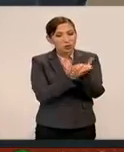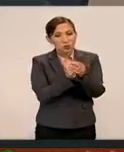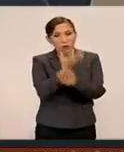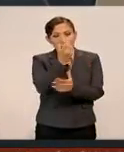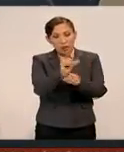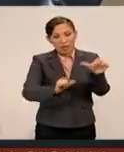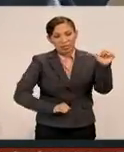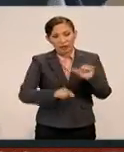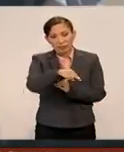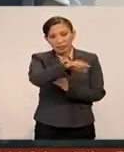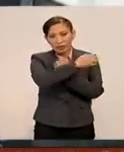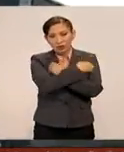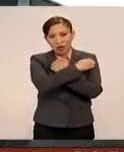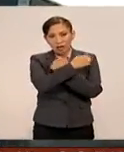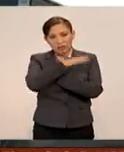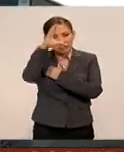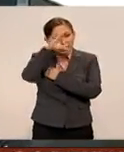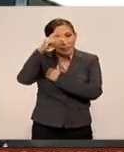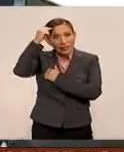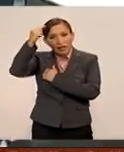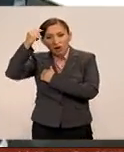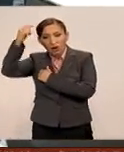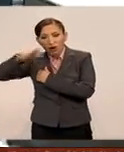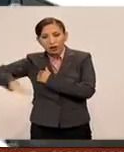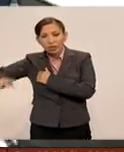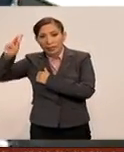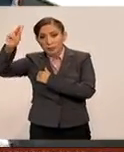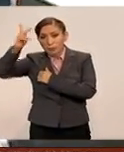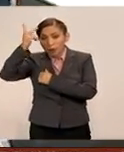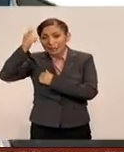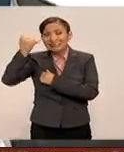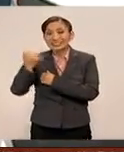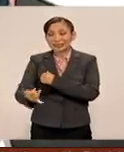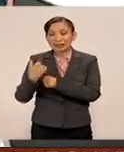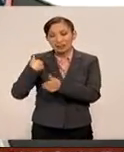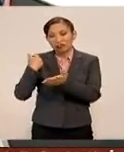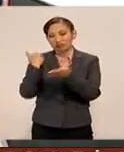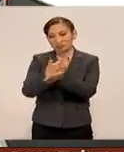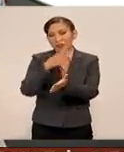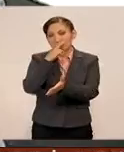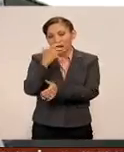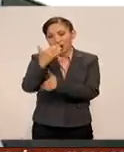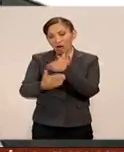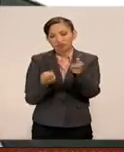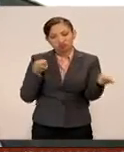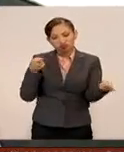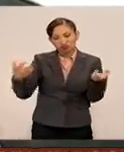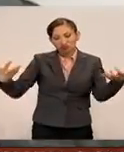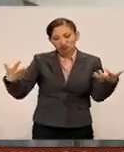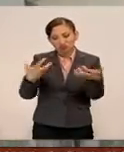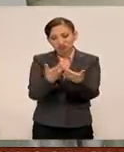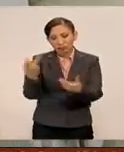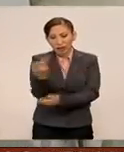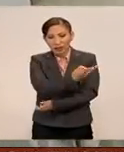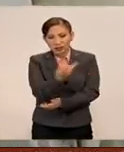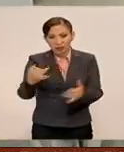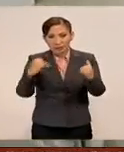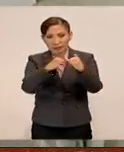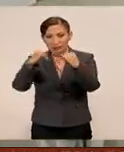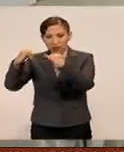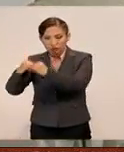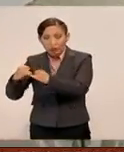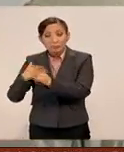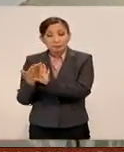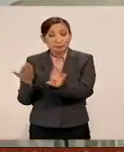las actividades educativas, científicas y tecnológicas del Poli y favorecer una mejor coordinación entre ambas